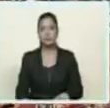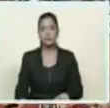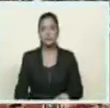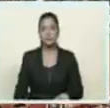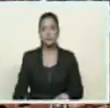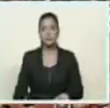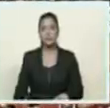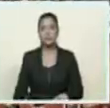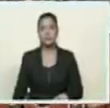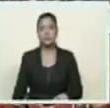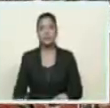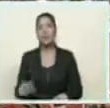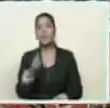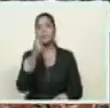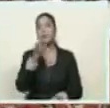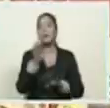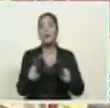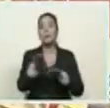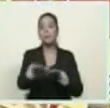primer vaso